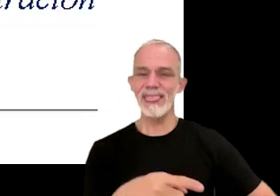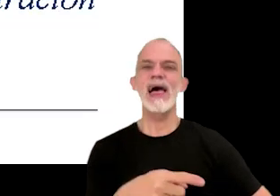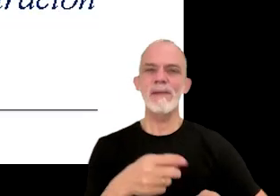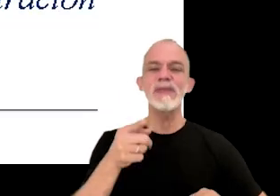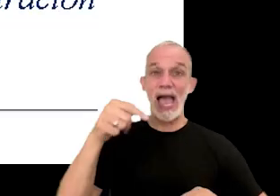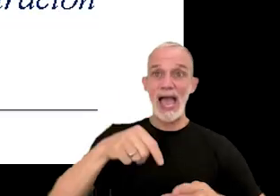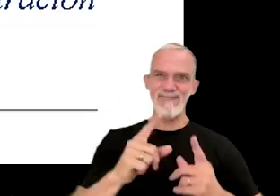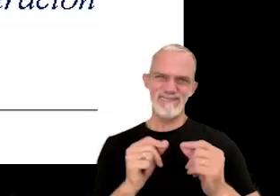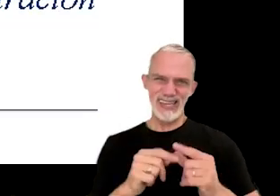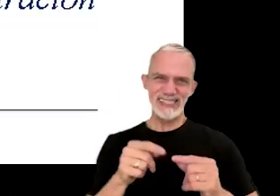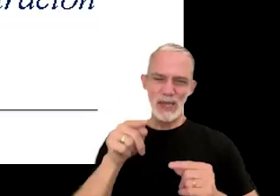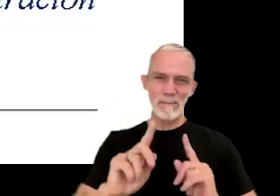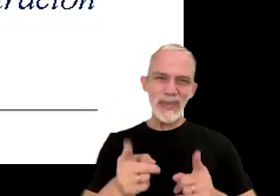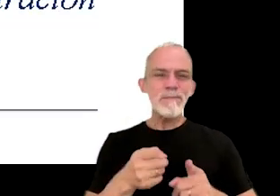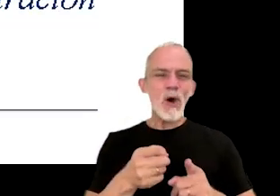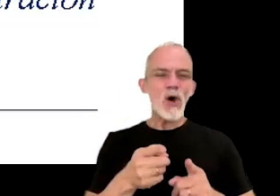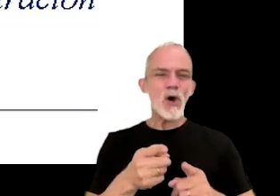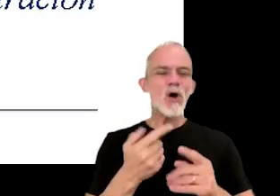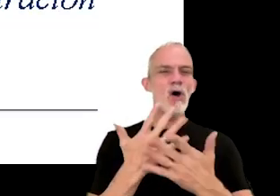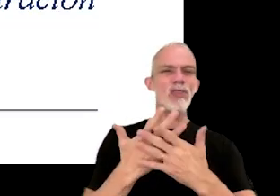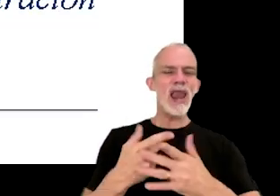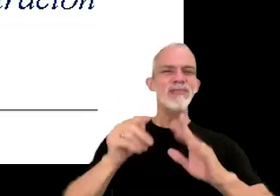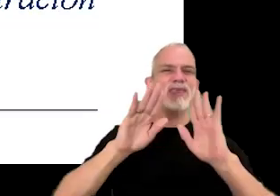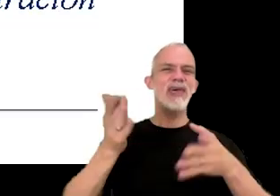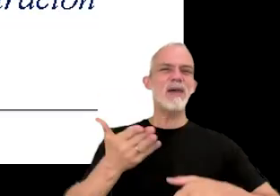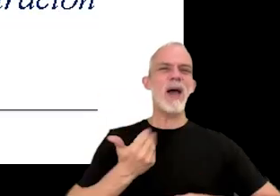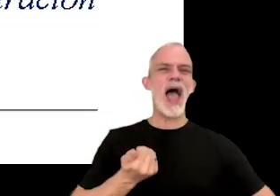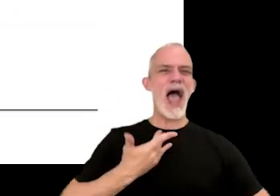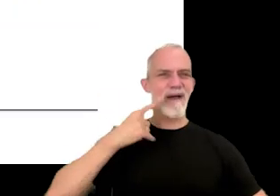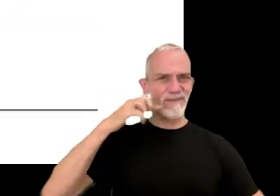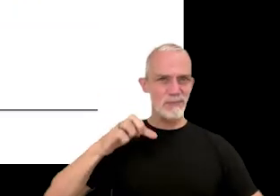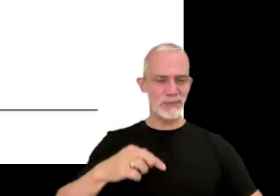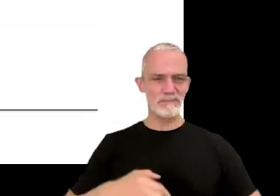esta fecha ante la Administración Federal.